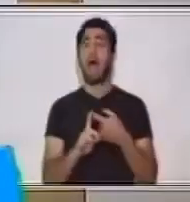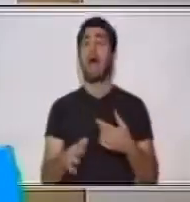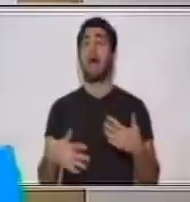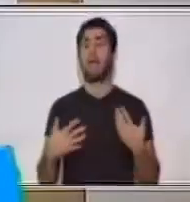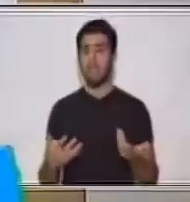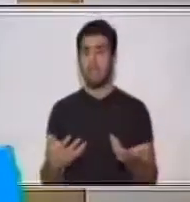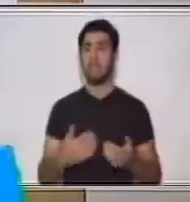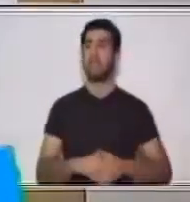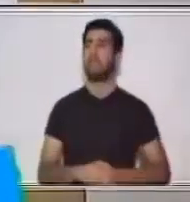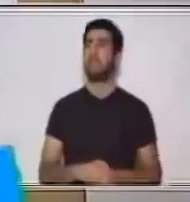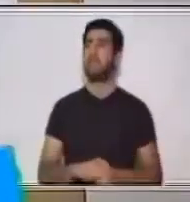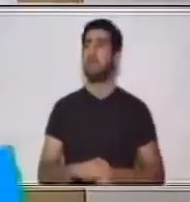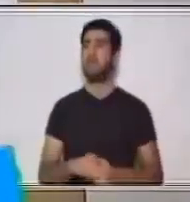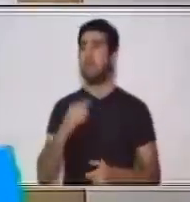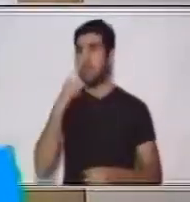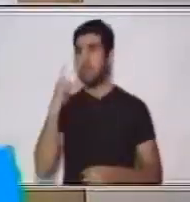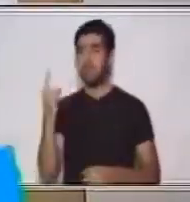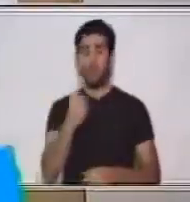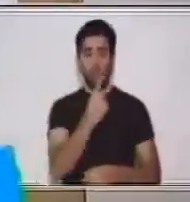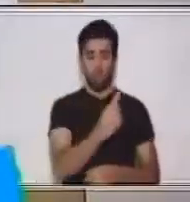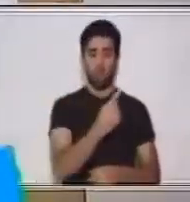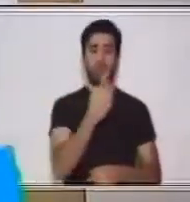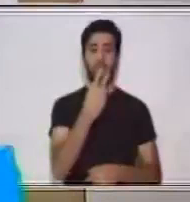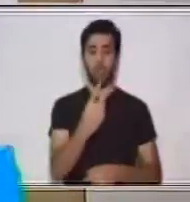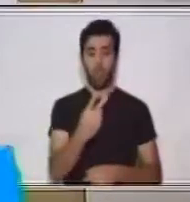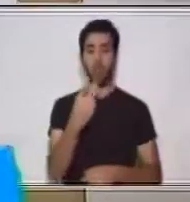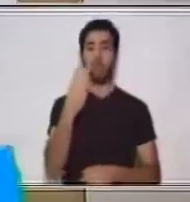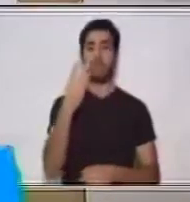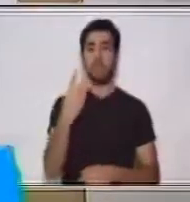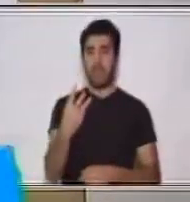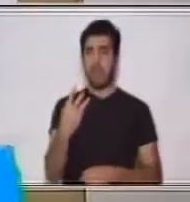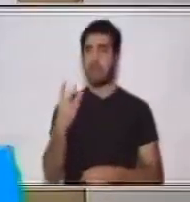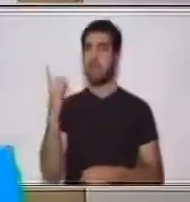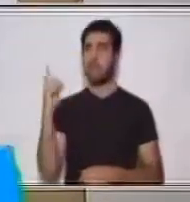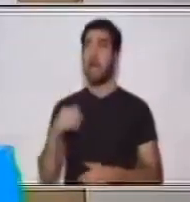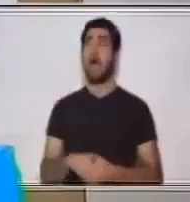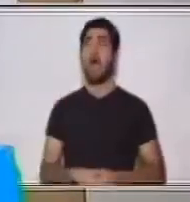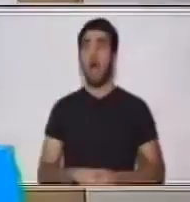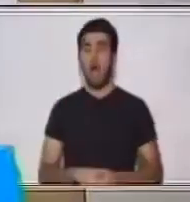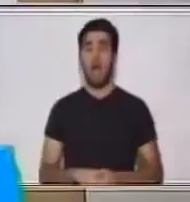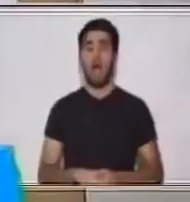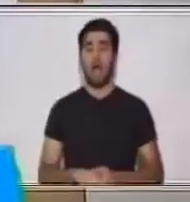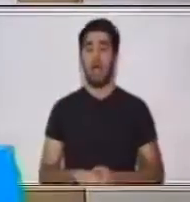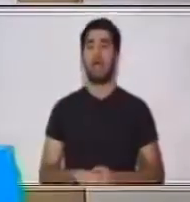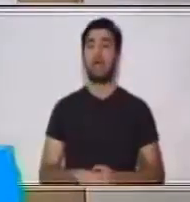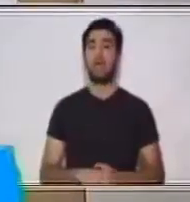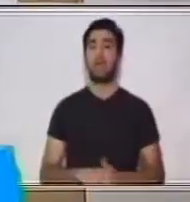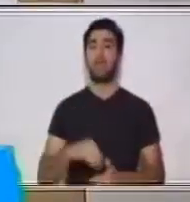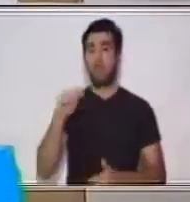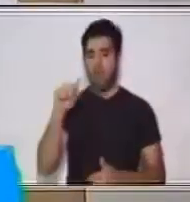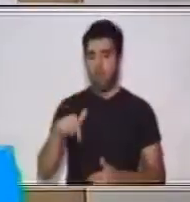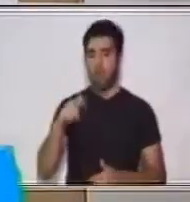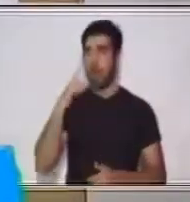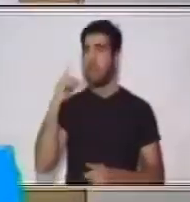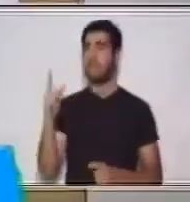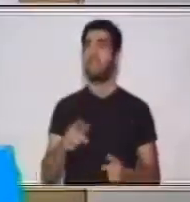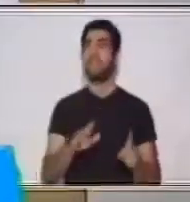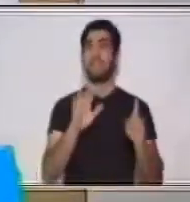más. 1, 2, 3. Entonces,